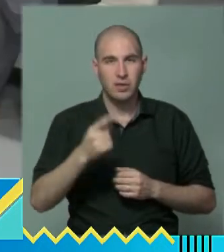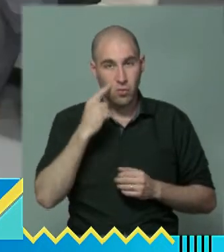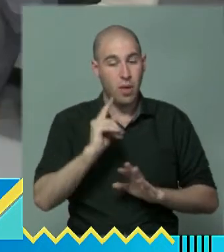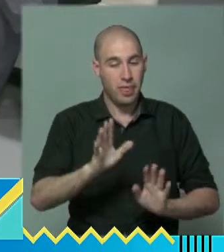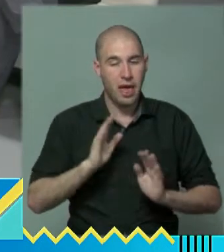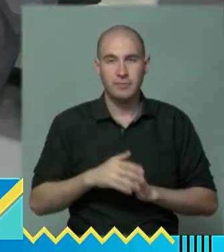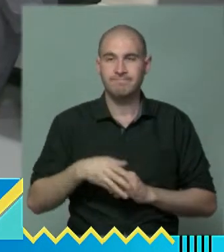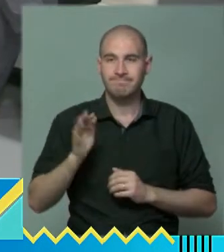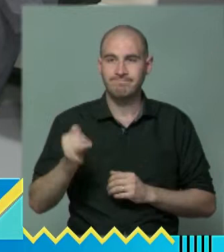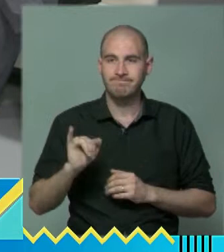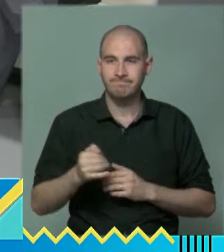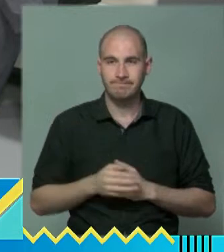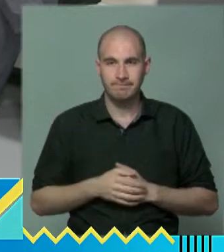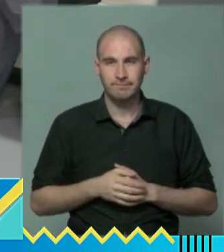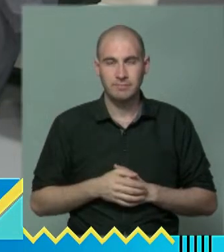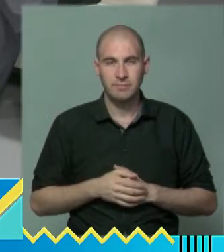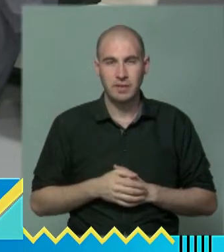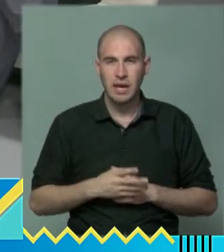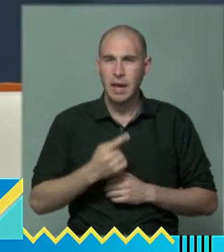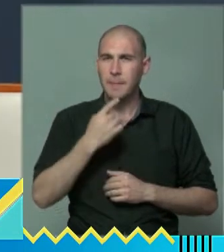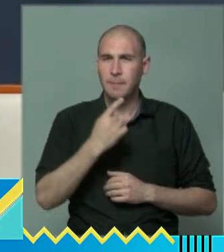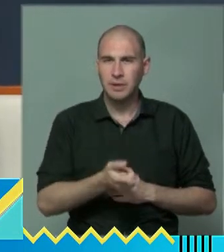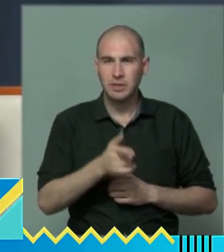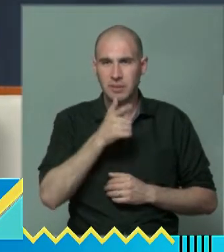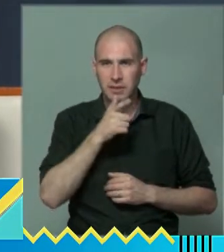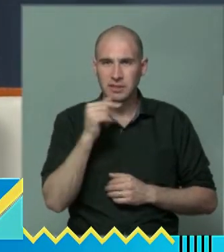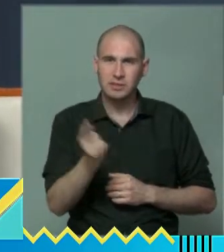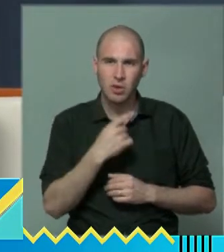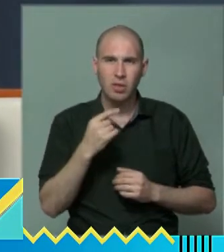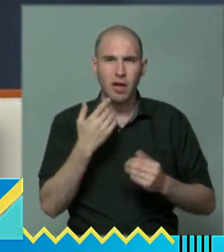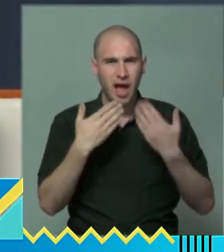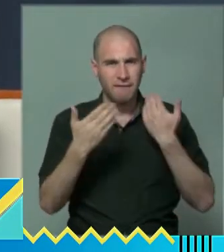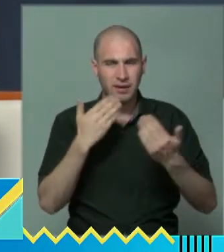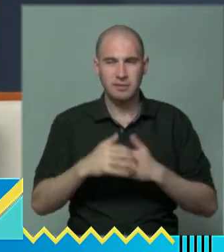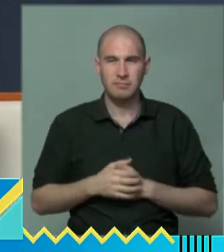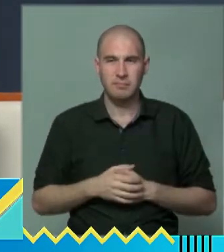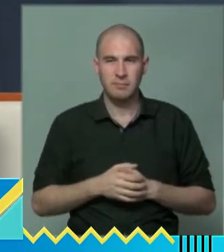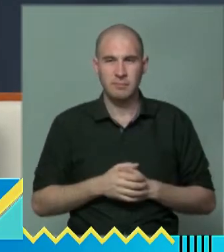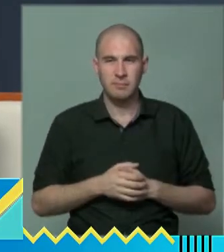alarma. Exacto. La pregunta que me parece que nos tenemos que hacer es si